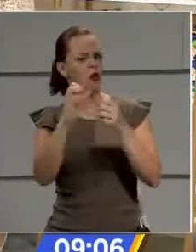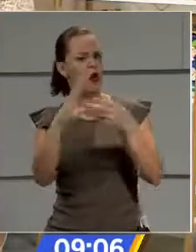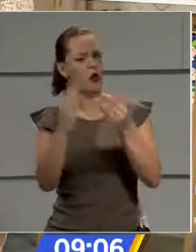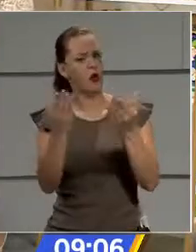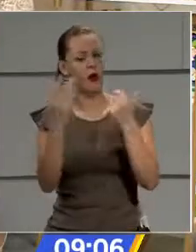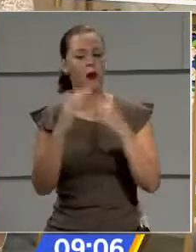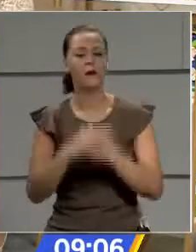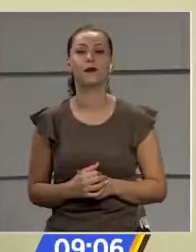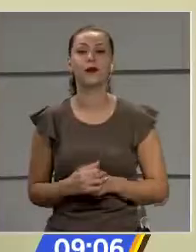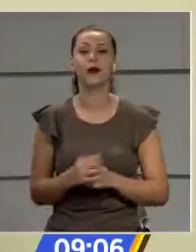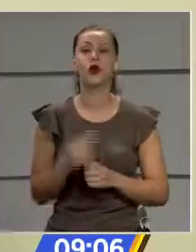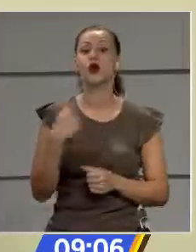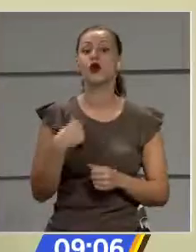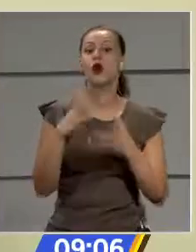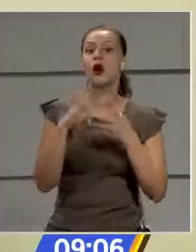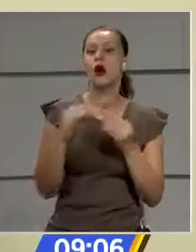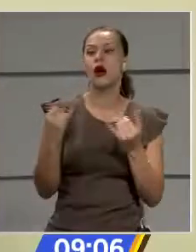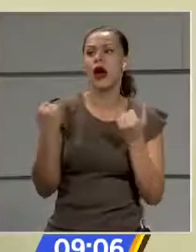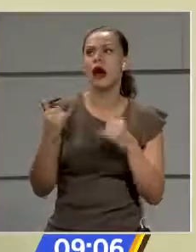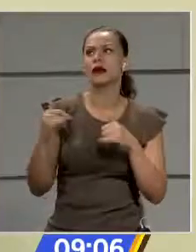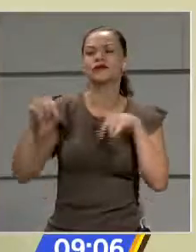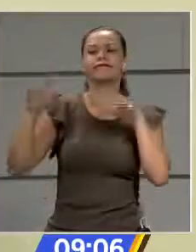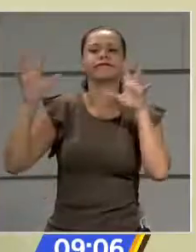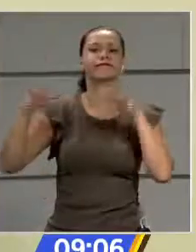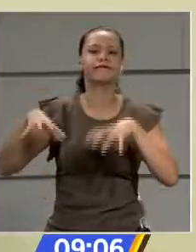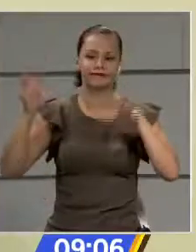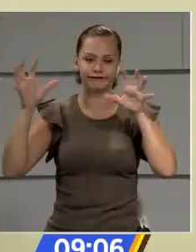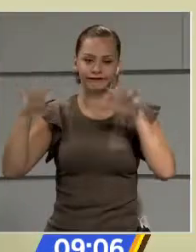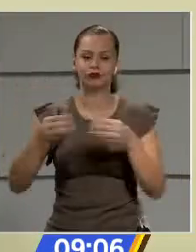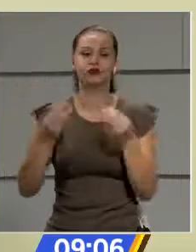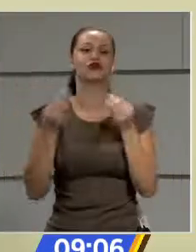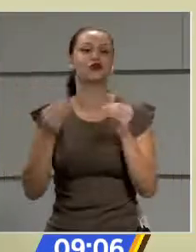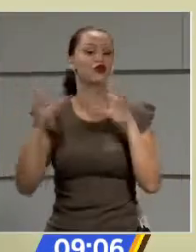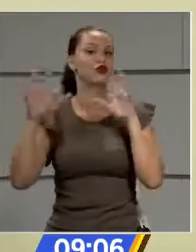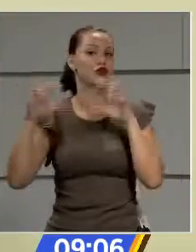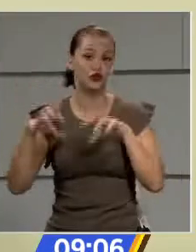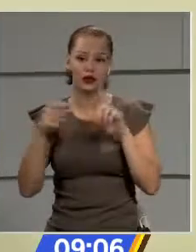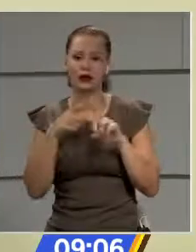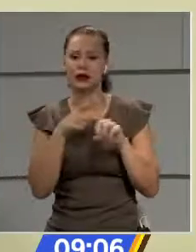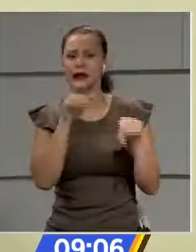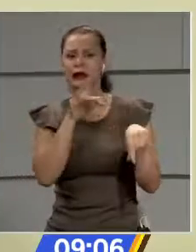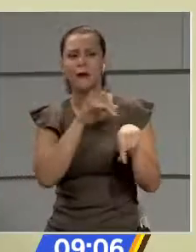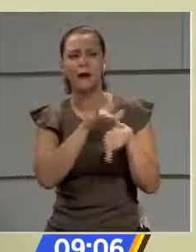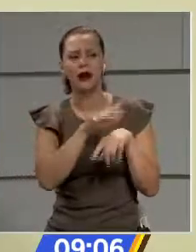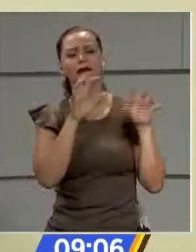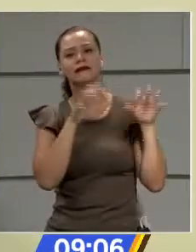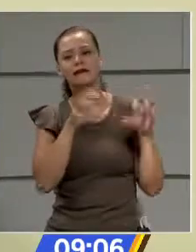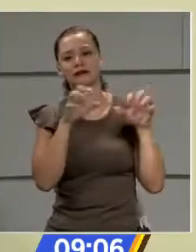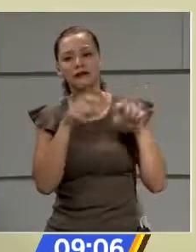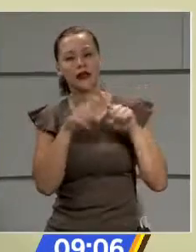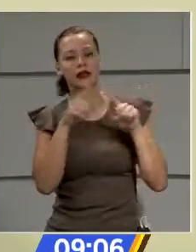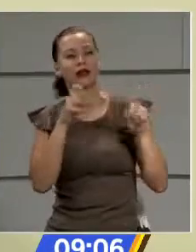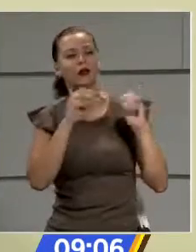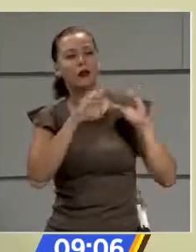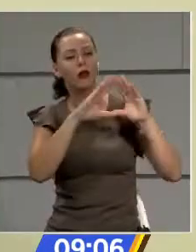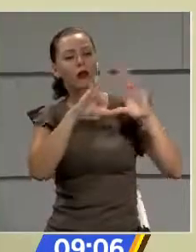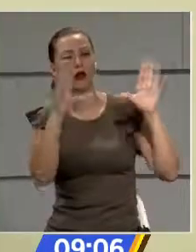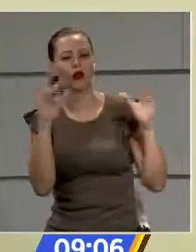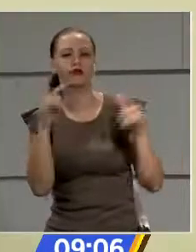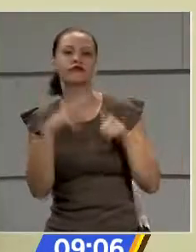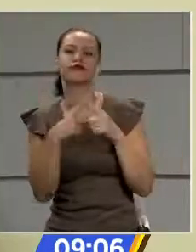contar. Le voy a contar, Caro, que el tiempo está lluvioso, muy lluvioso. Desde temprano, bueno, ya. Desde la madrugada, ya les